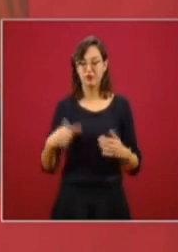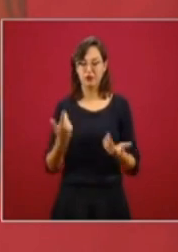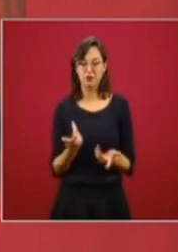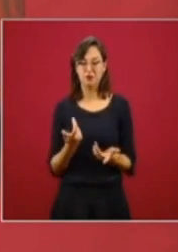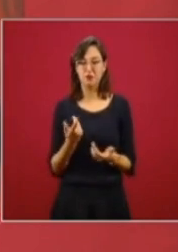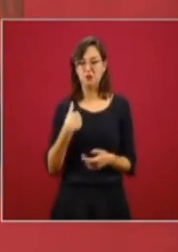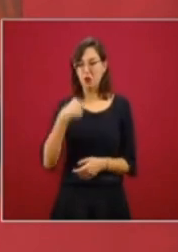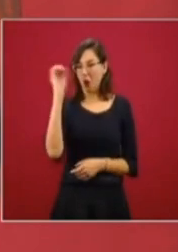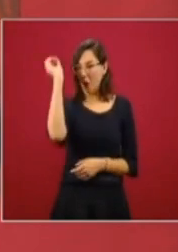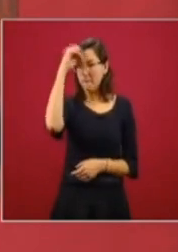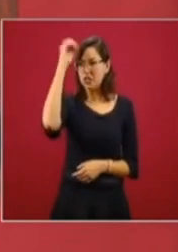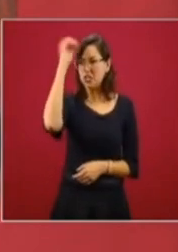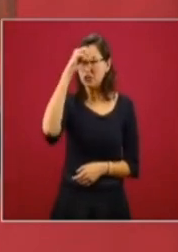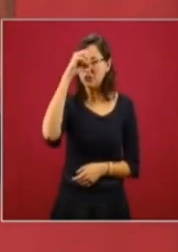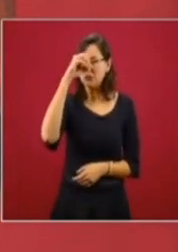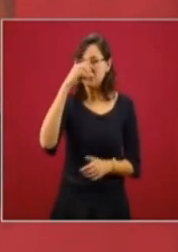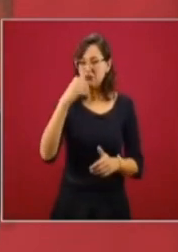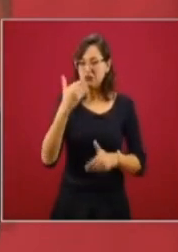cambiar de opinión,